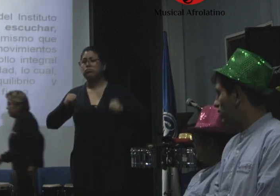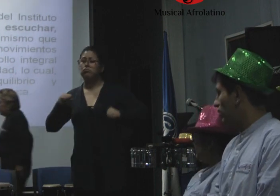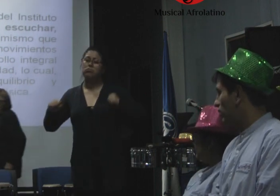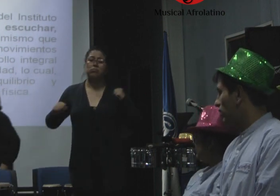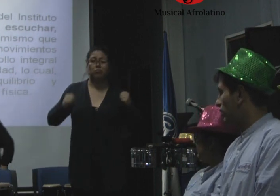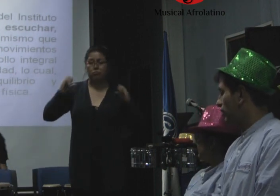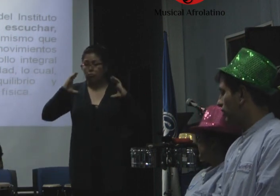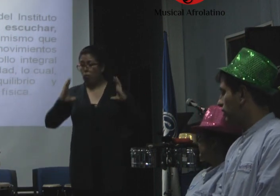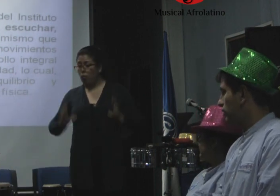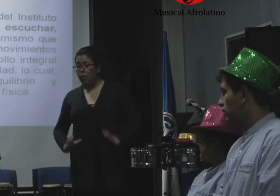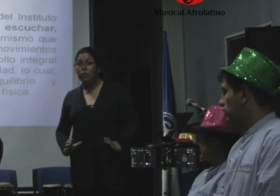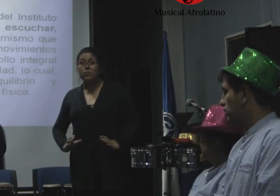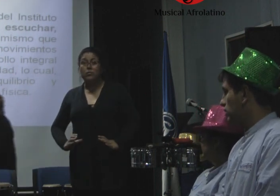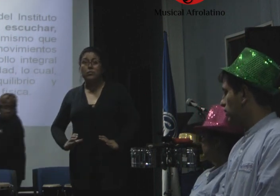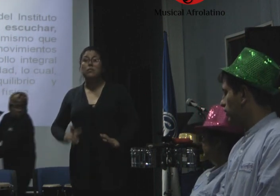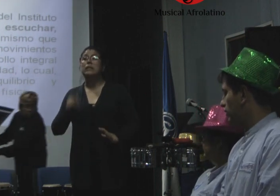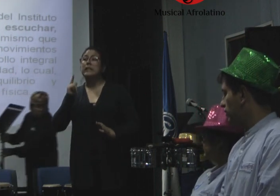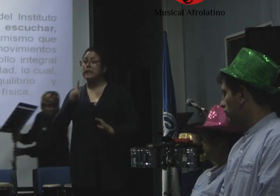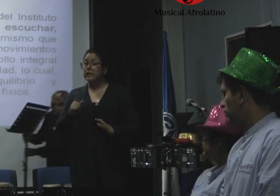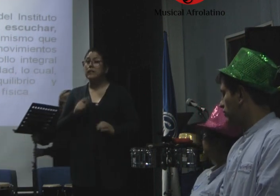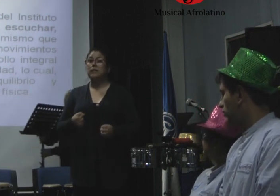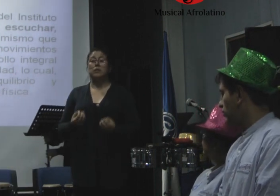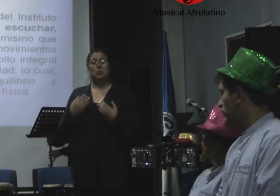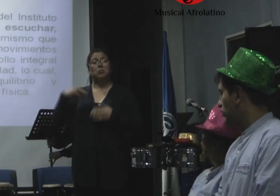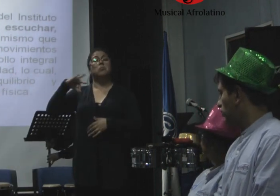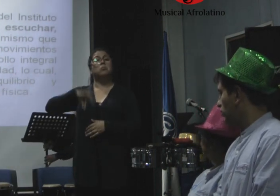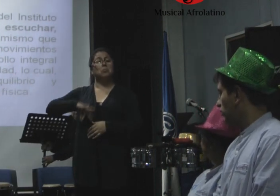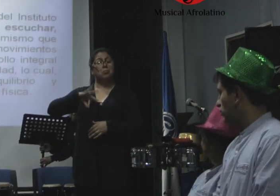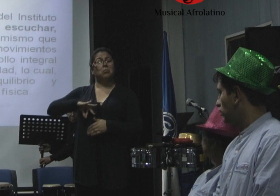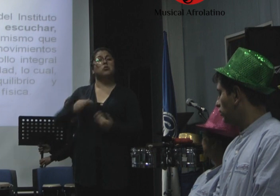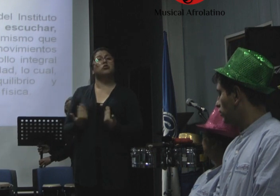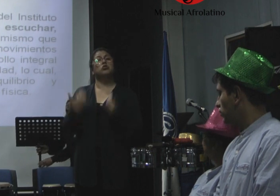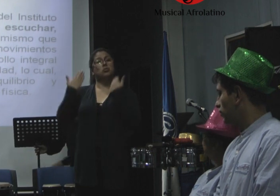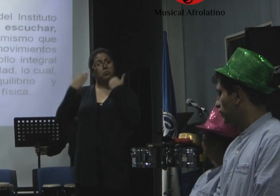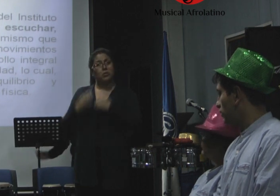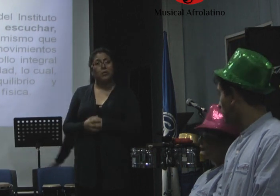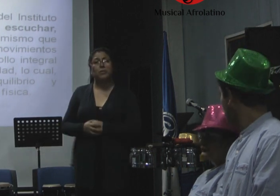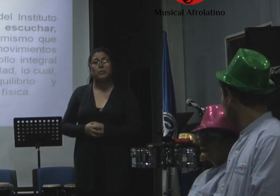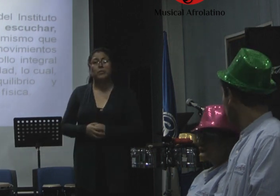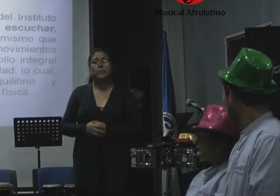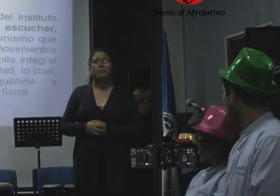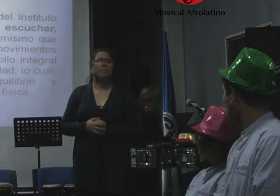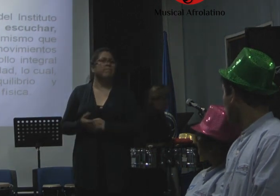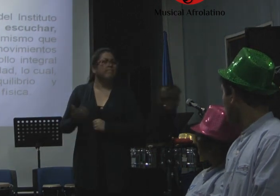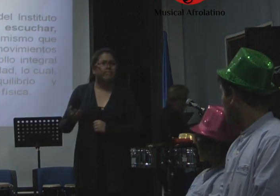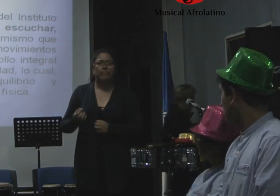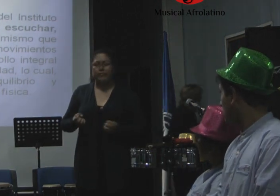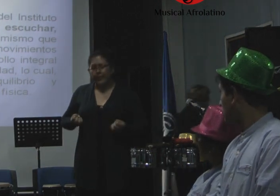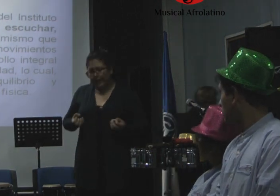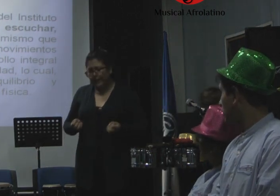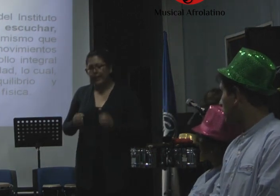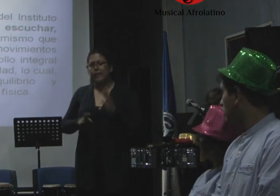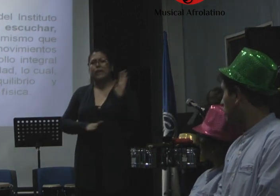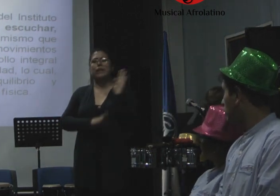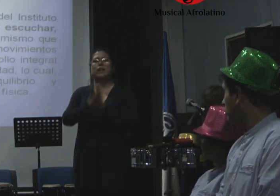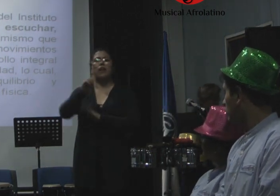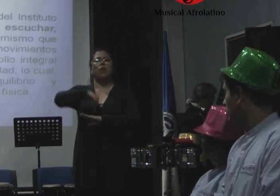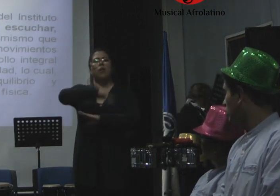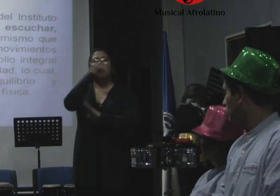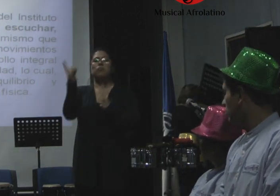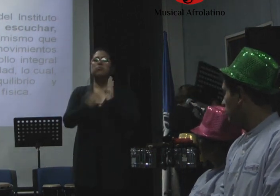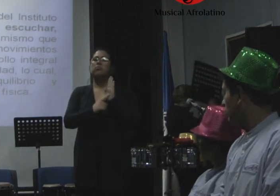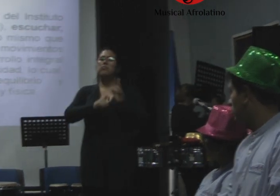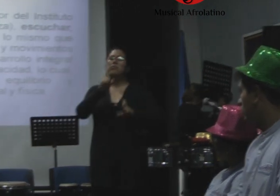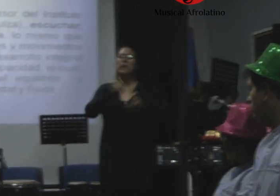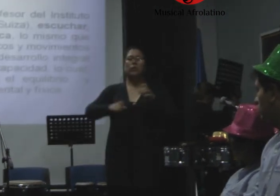sea, el desarrollo corporal, tiene muchos beneficios, ¿no? O sea, contribuye al desarrollo integral de